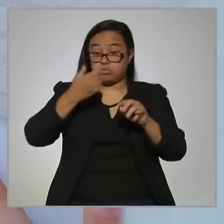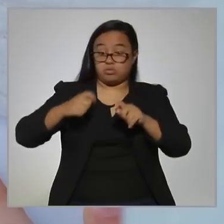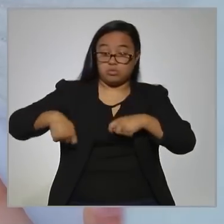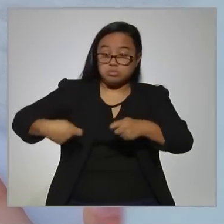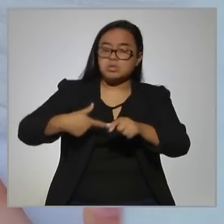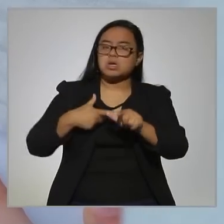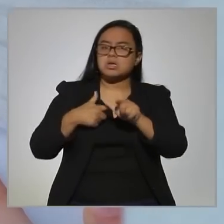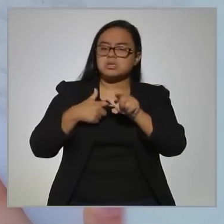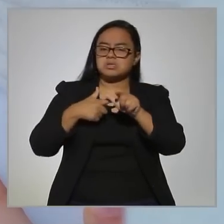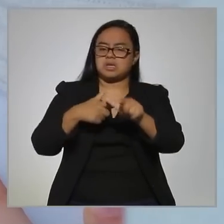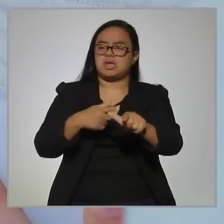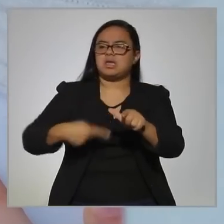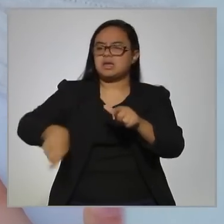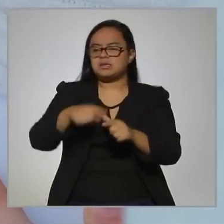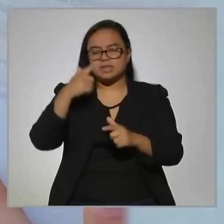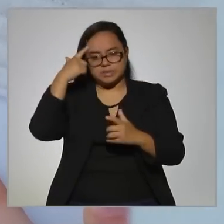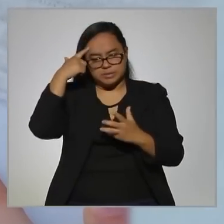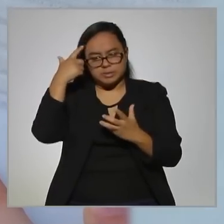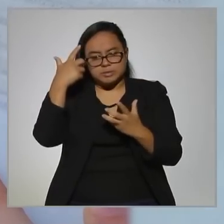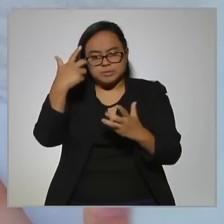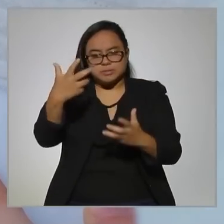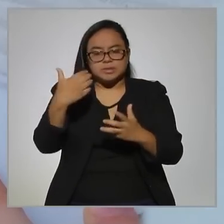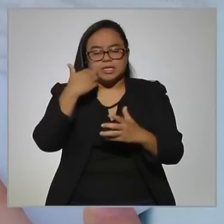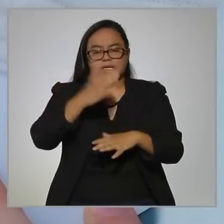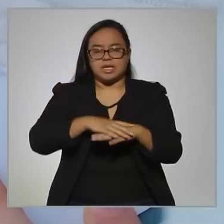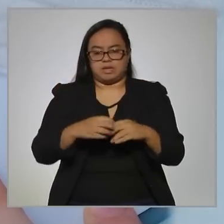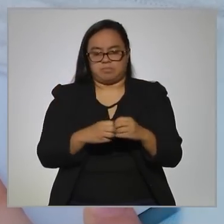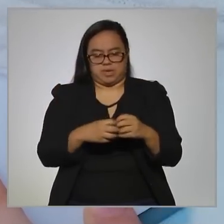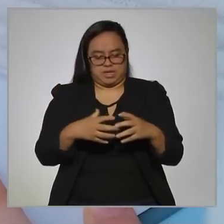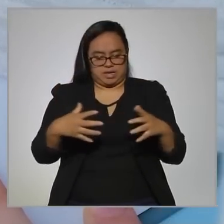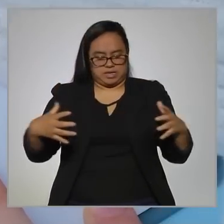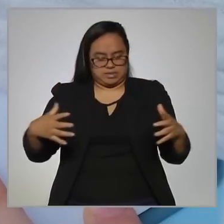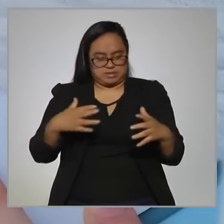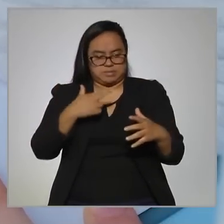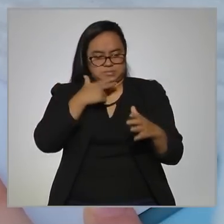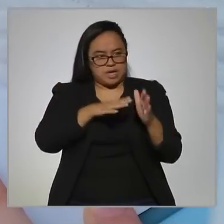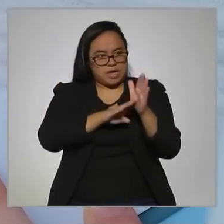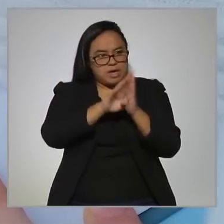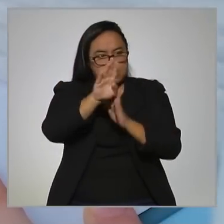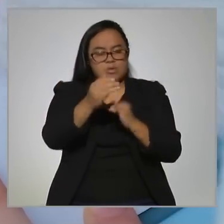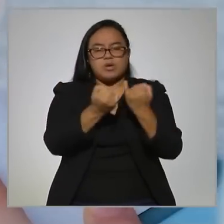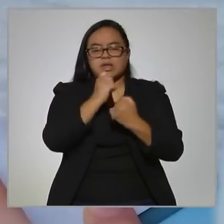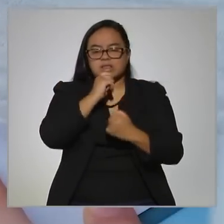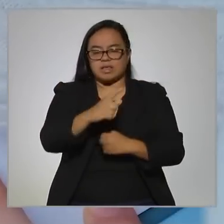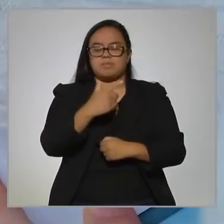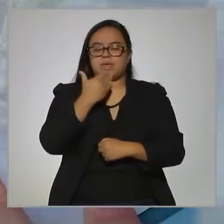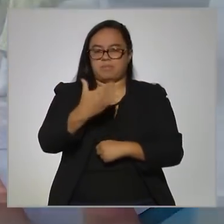continúa inspirando el anhelo universal de crecimiento y bienestar.